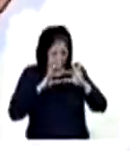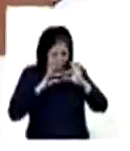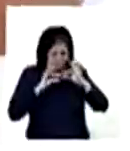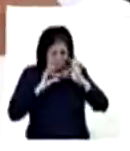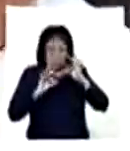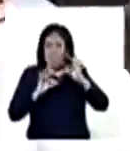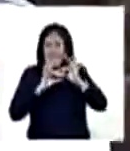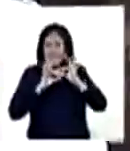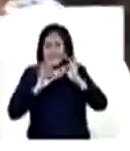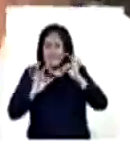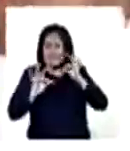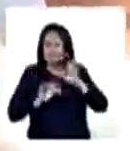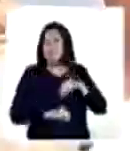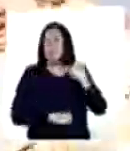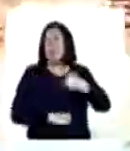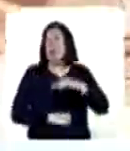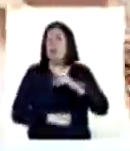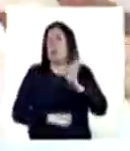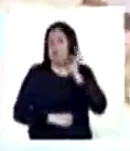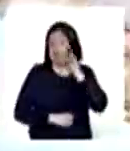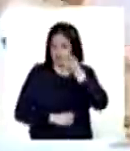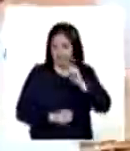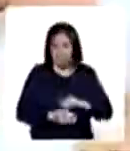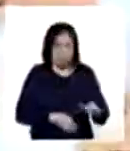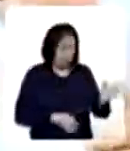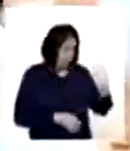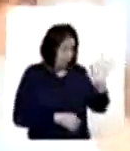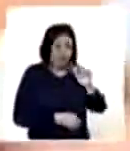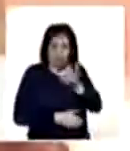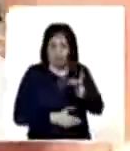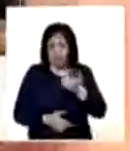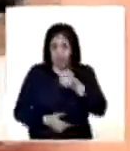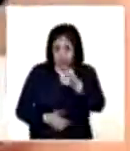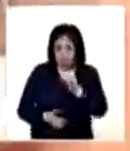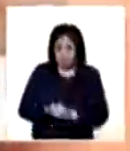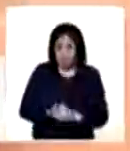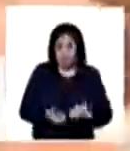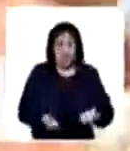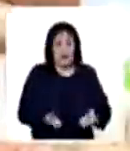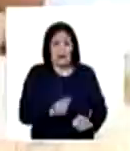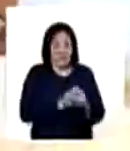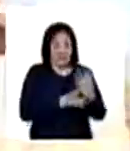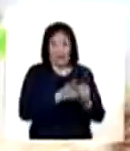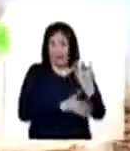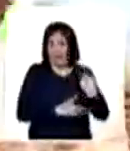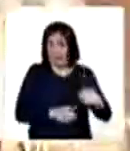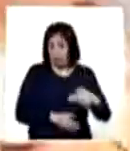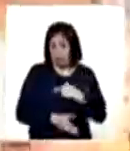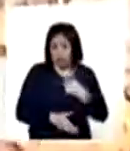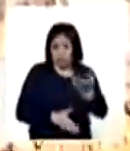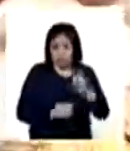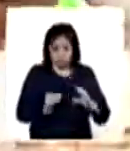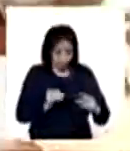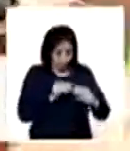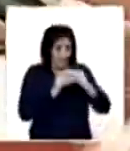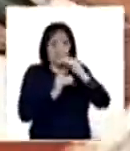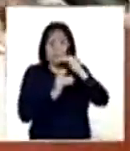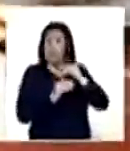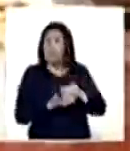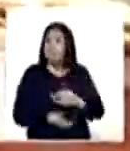Son riquísimos, ¿ah? ¿Cómo están? Hola, ¿qué tal? Bienvenidos. Son arequipeños, ¿no? De Arequipa. Estamos trayendo los ricos alfajores de miel de